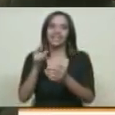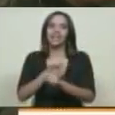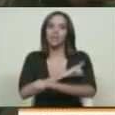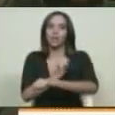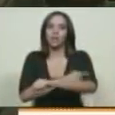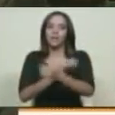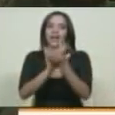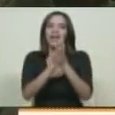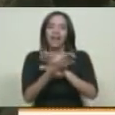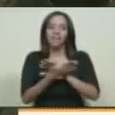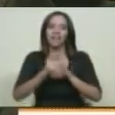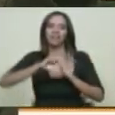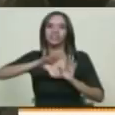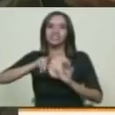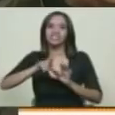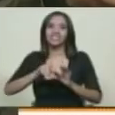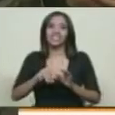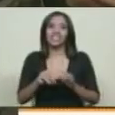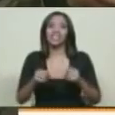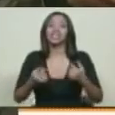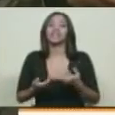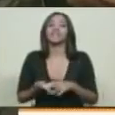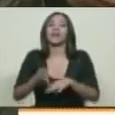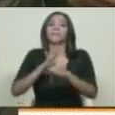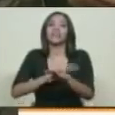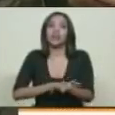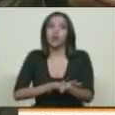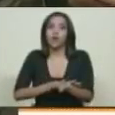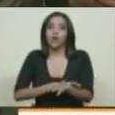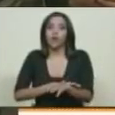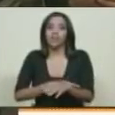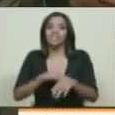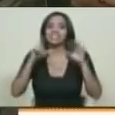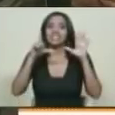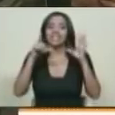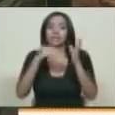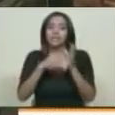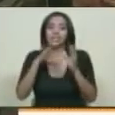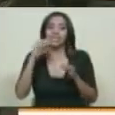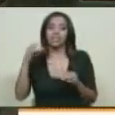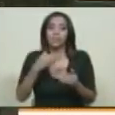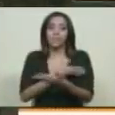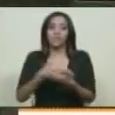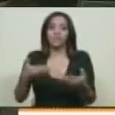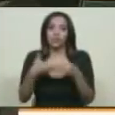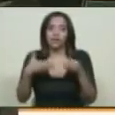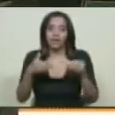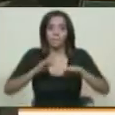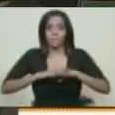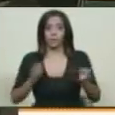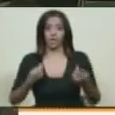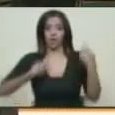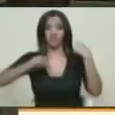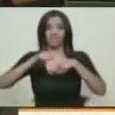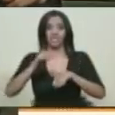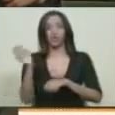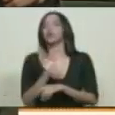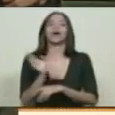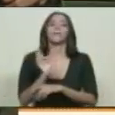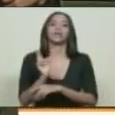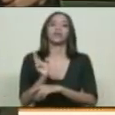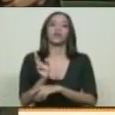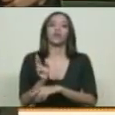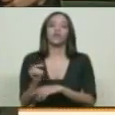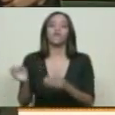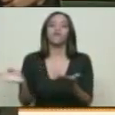y se difuminaron 7.500 millones de dólares, ¿verdad? Porque los vendieron inmediatamente y se los llevaron fuera